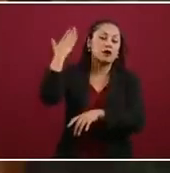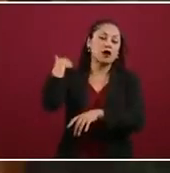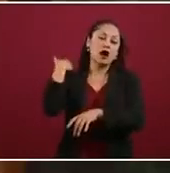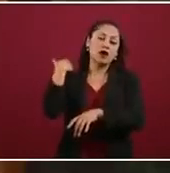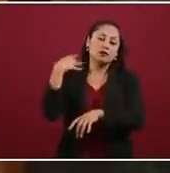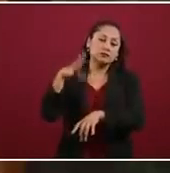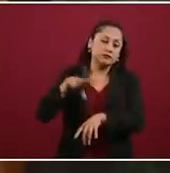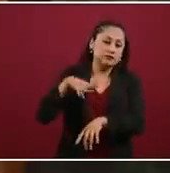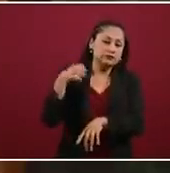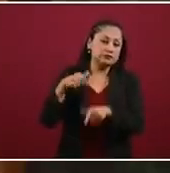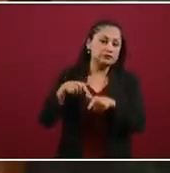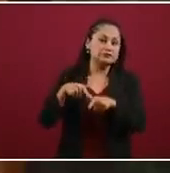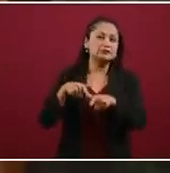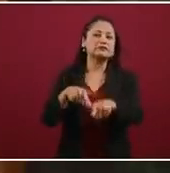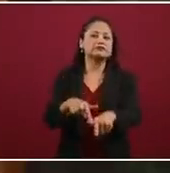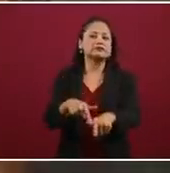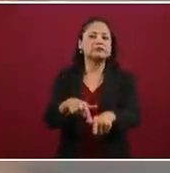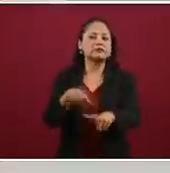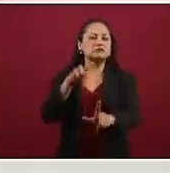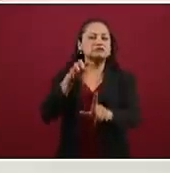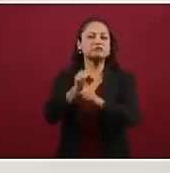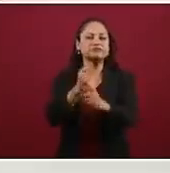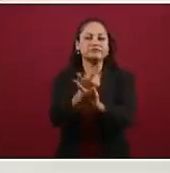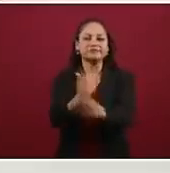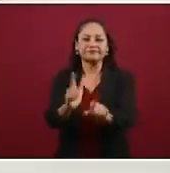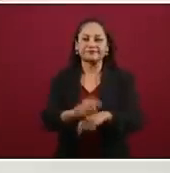por un país libre.